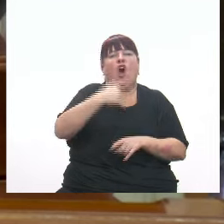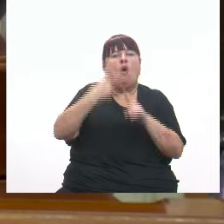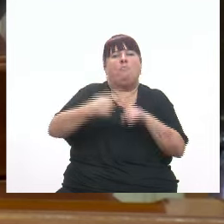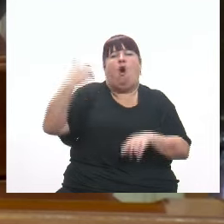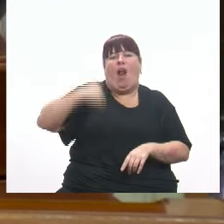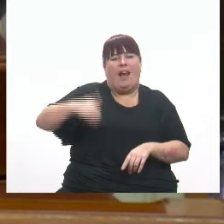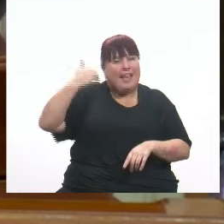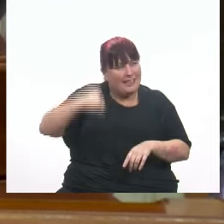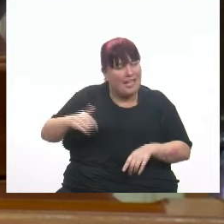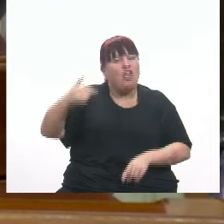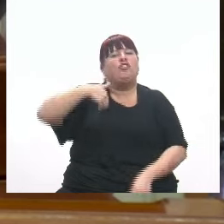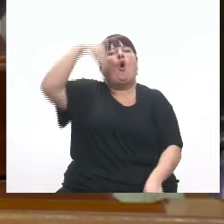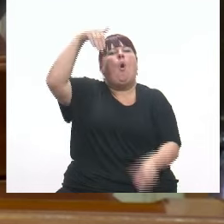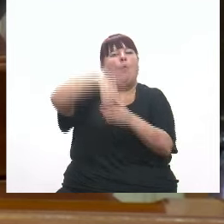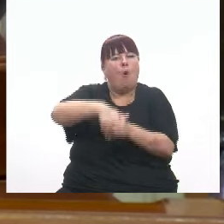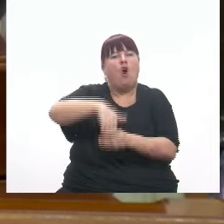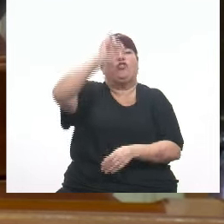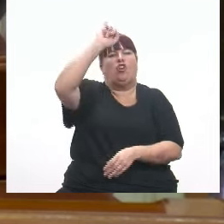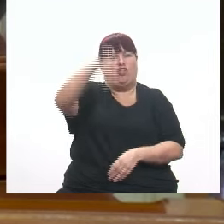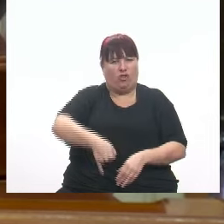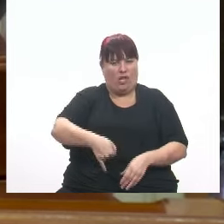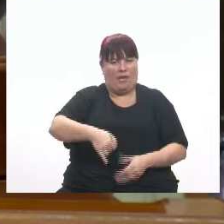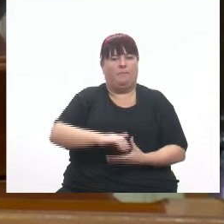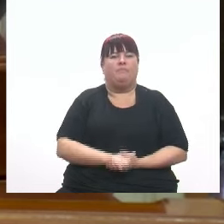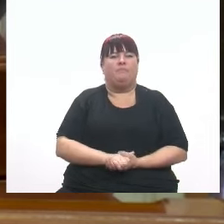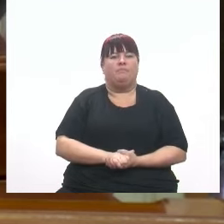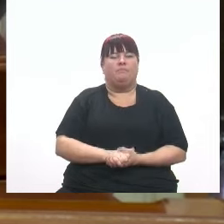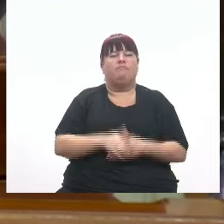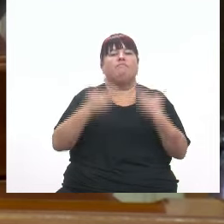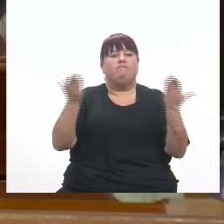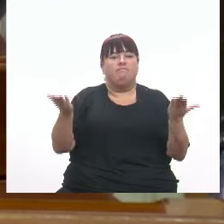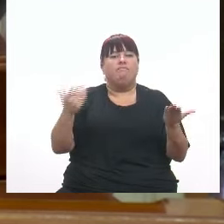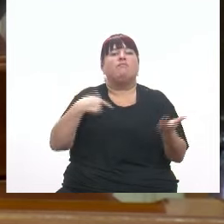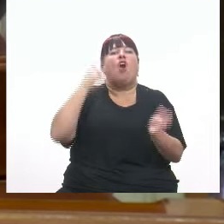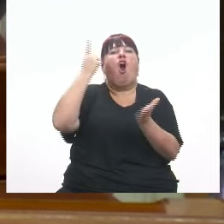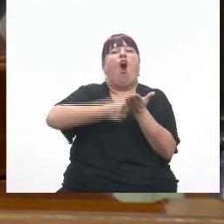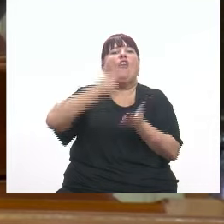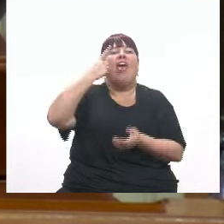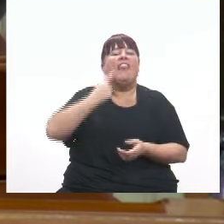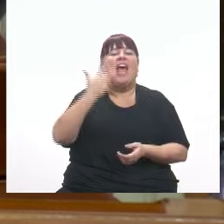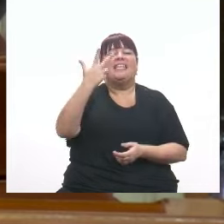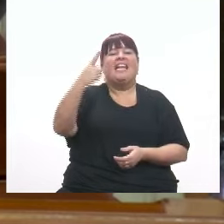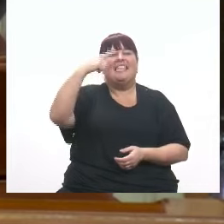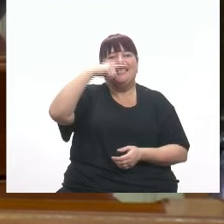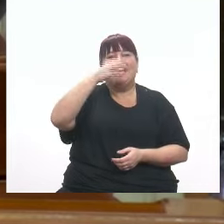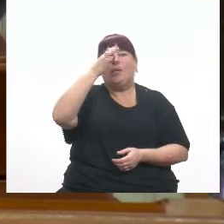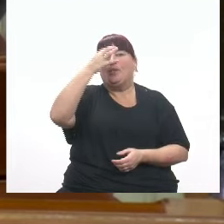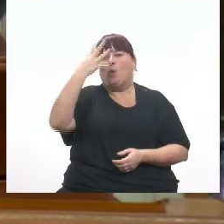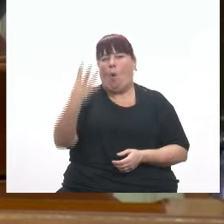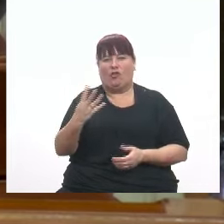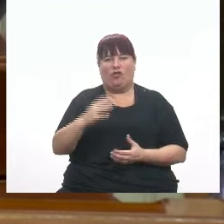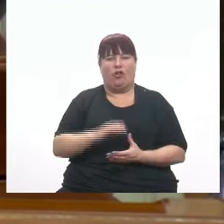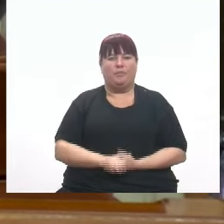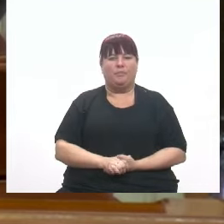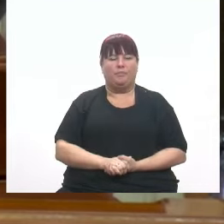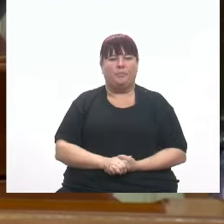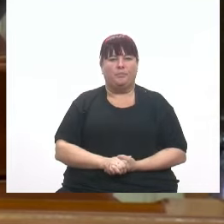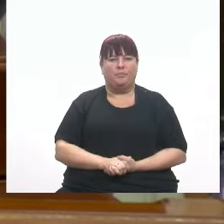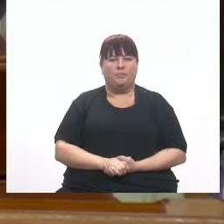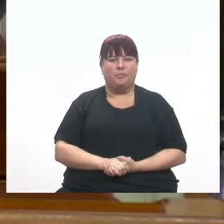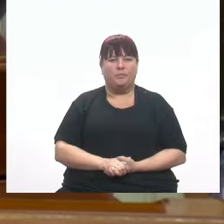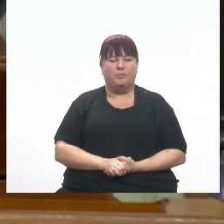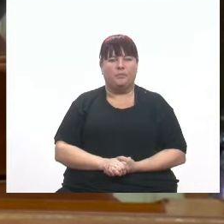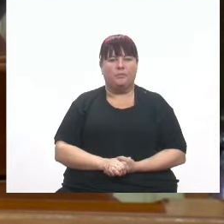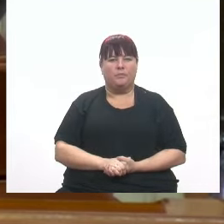Argentina, mi voto es afirmativo a la orden del día 3724.